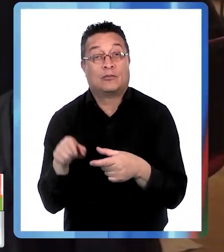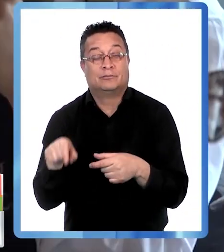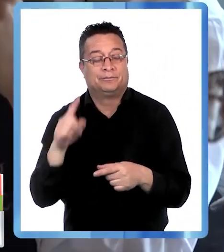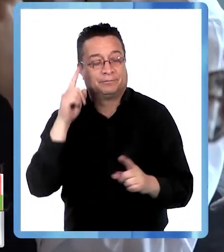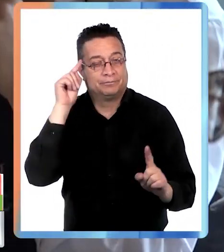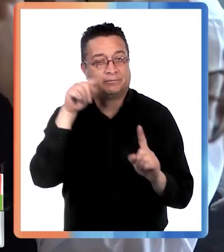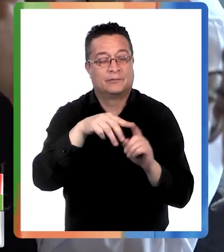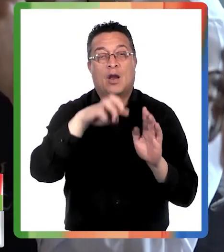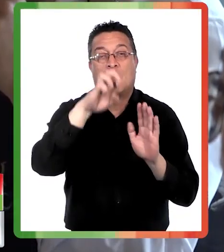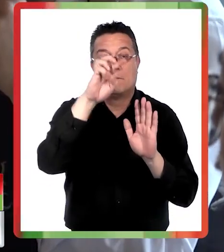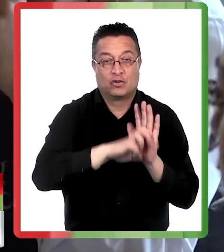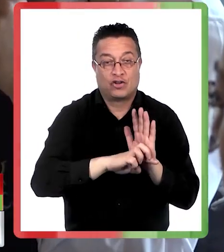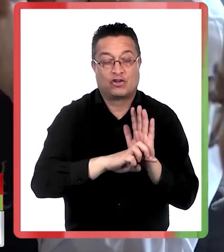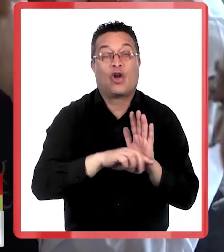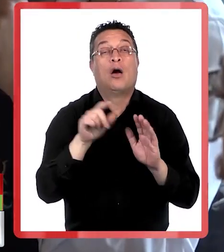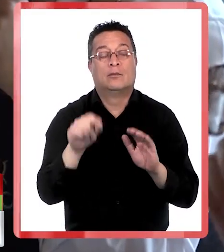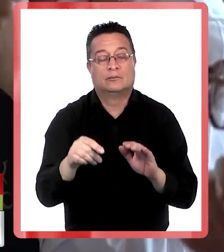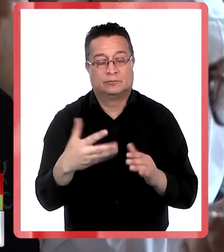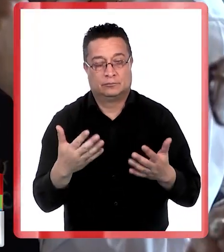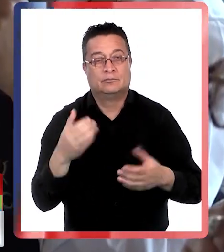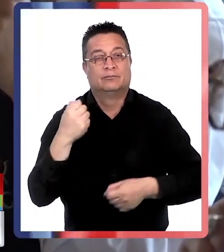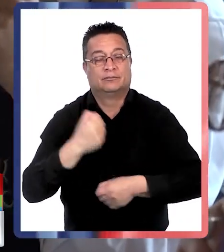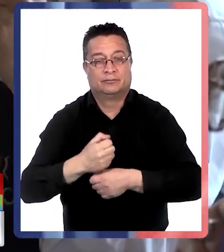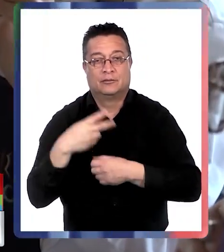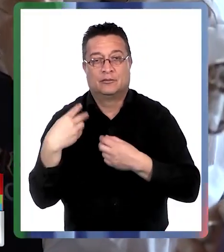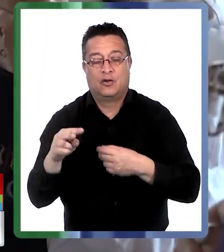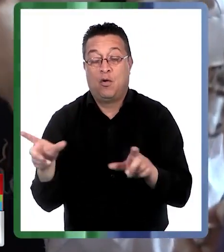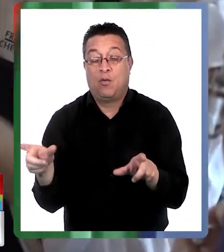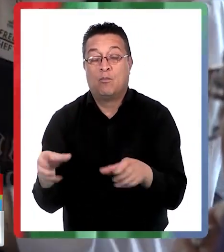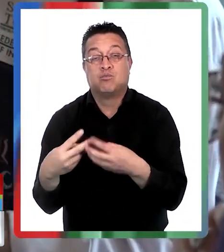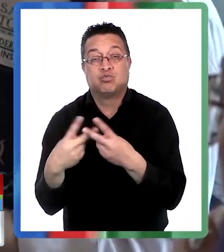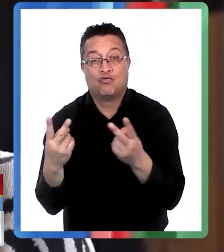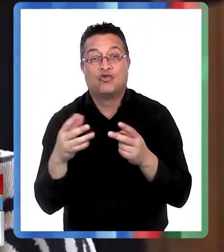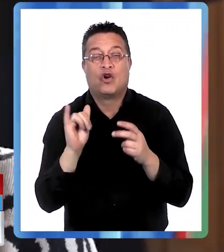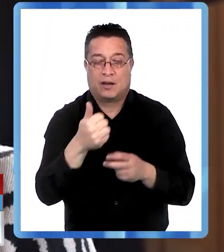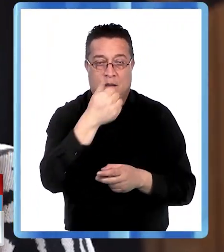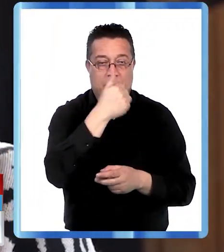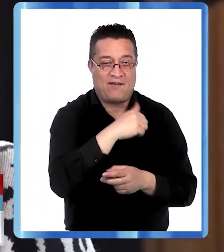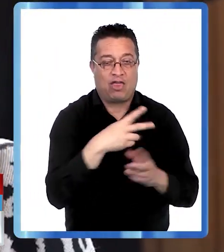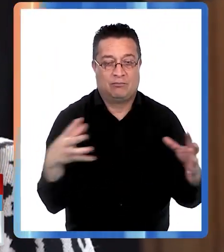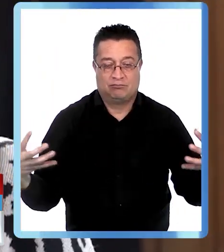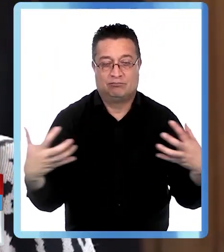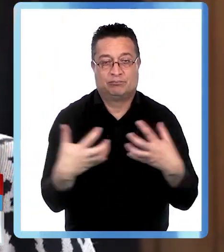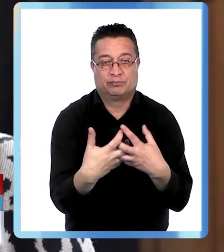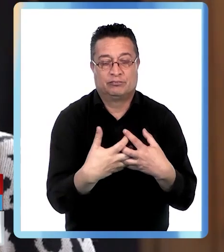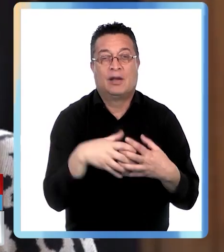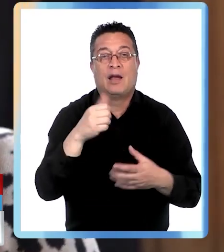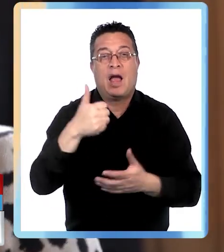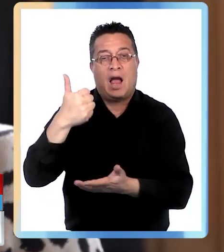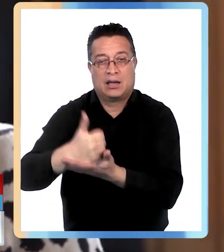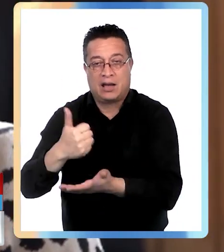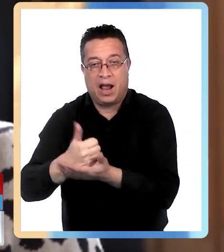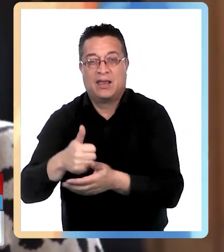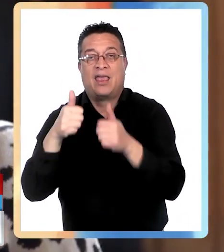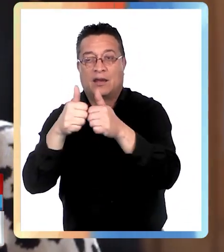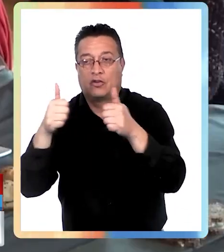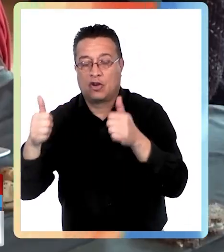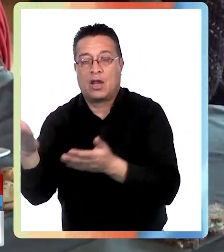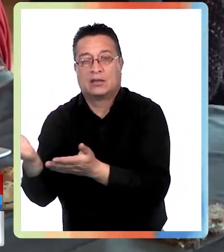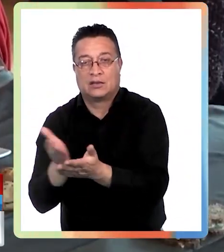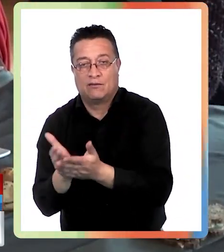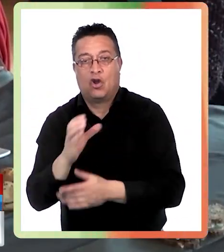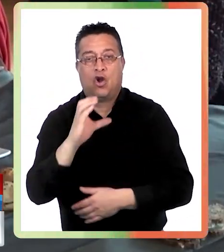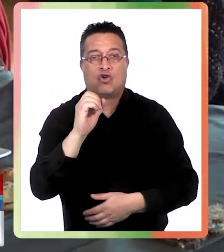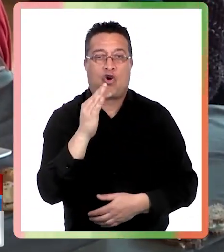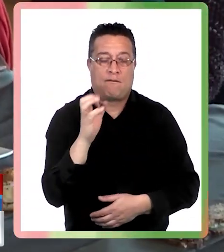alero del proyecto está conformado por actores del ámbito público y privado incluyendo alcaldes directores de servicios